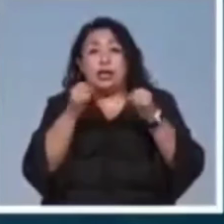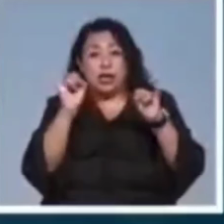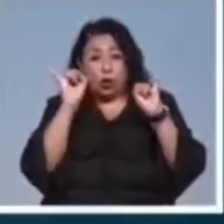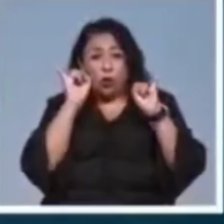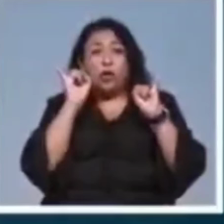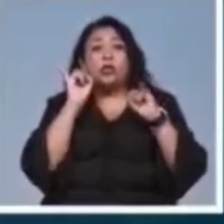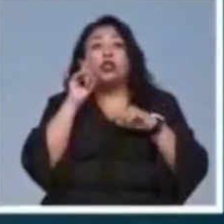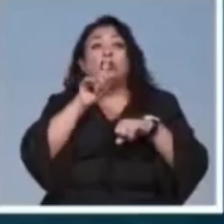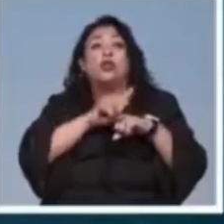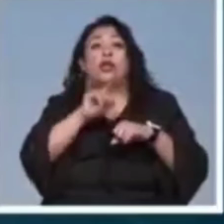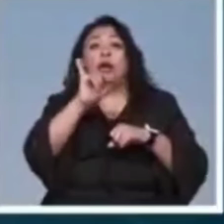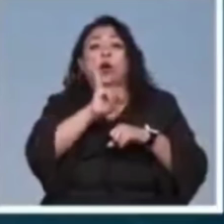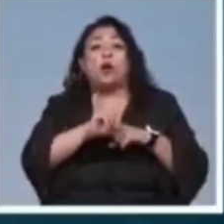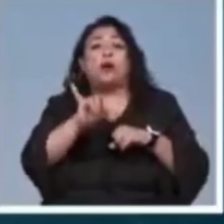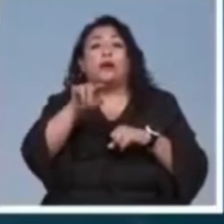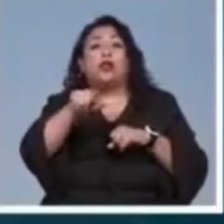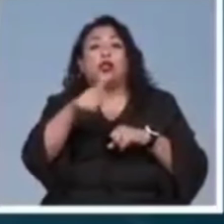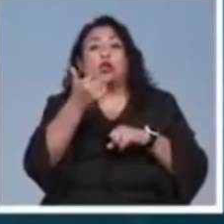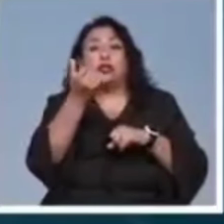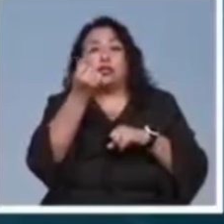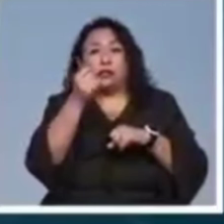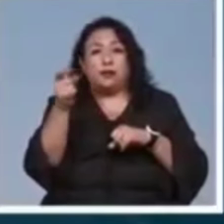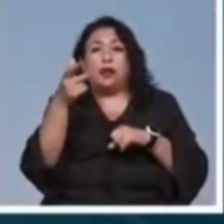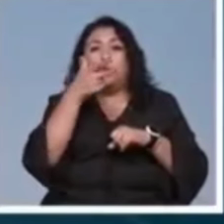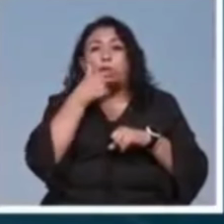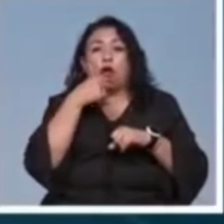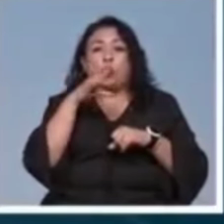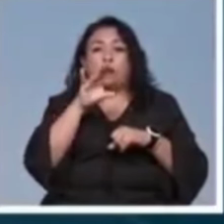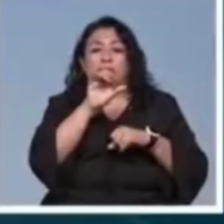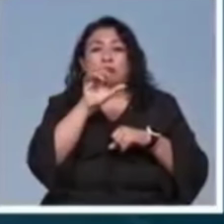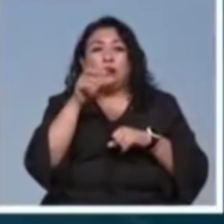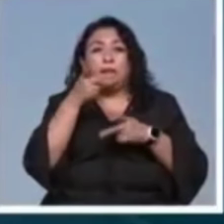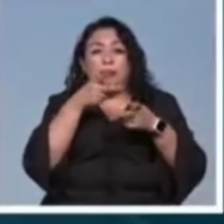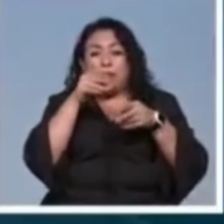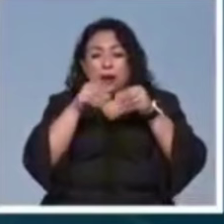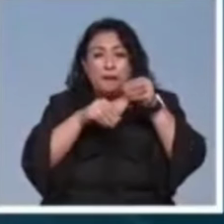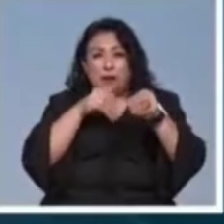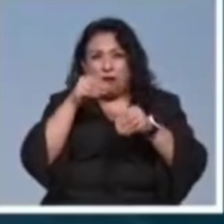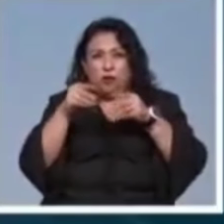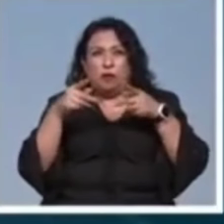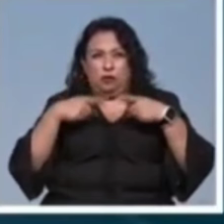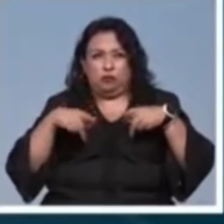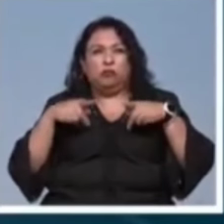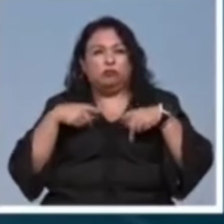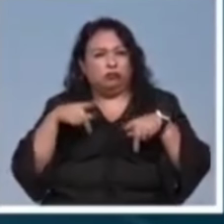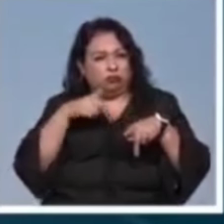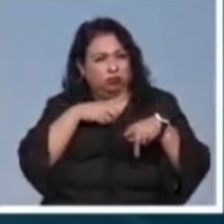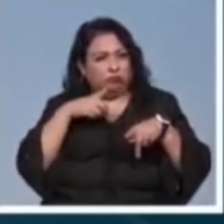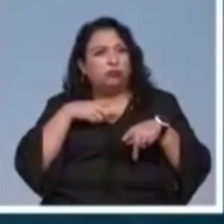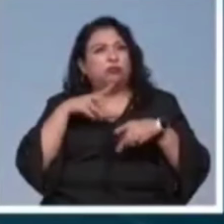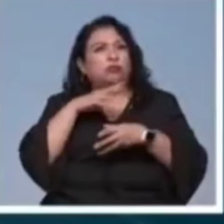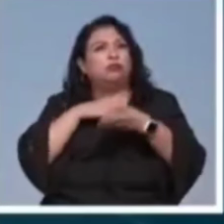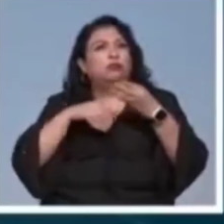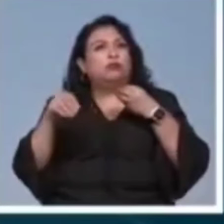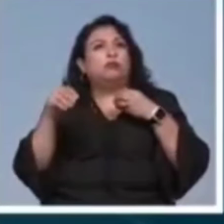la cual será el jueves 12 de septiembre, César Martínez ha preparado un performance en donde el público tendrá que devorar la